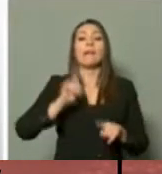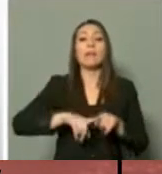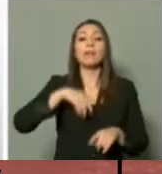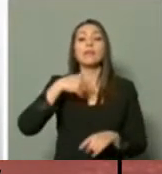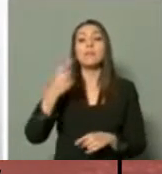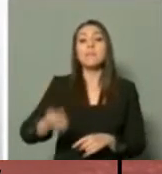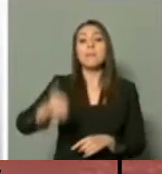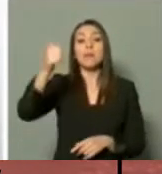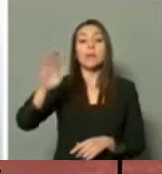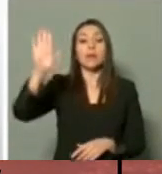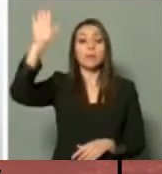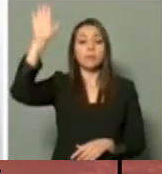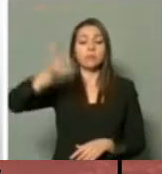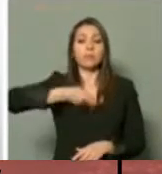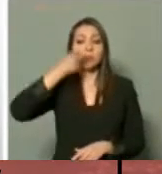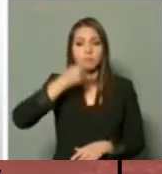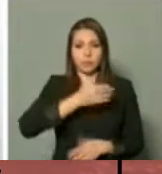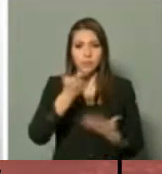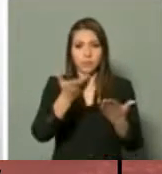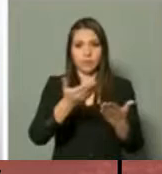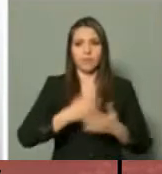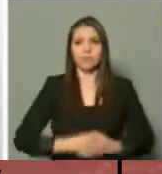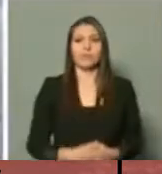palabra puede levantar la mano. Adelante.